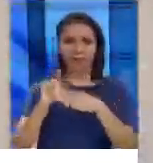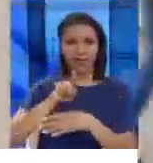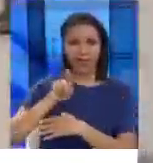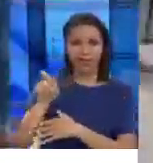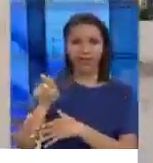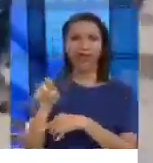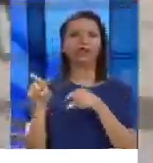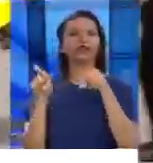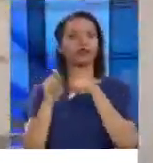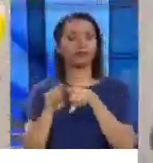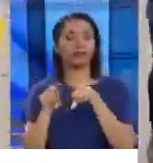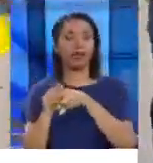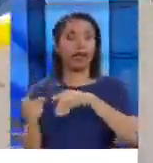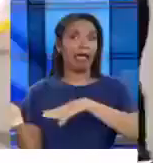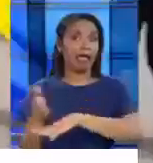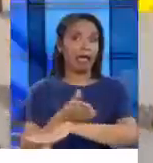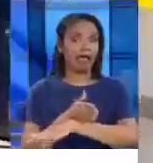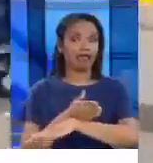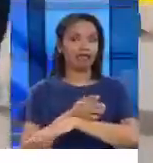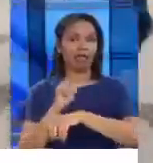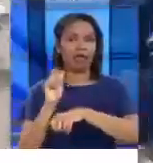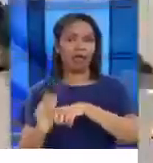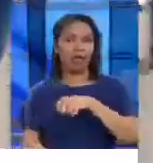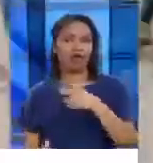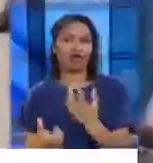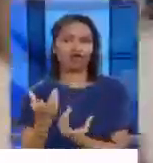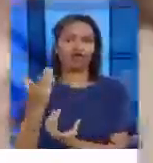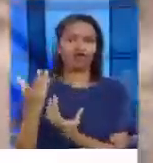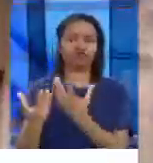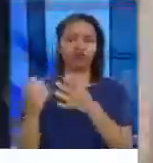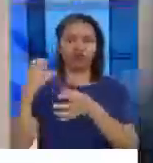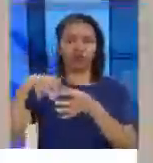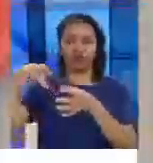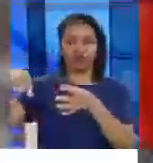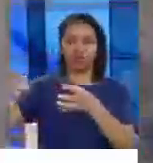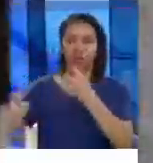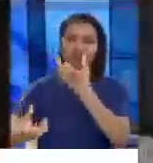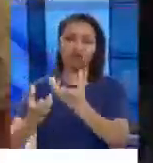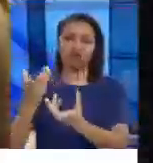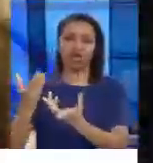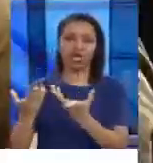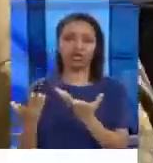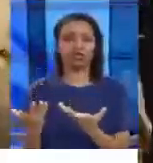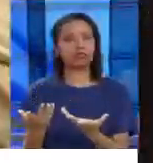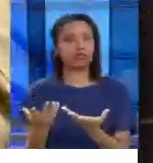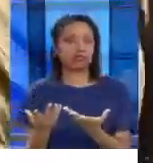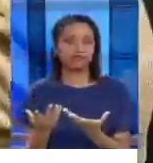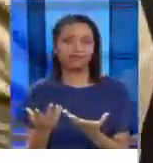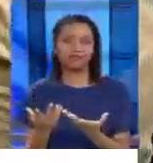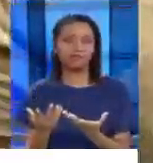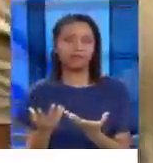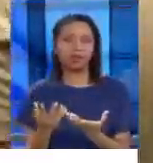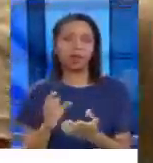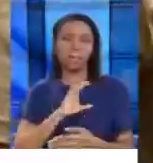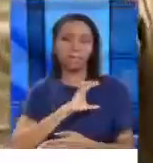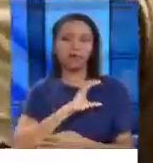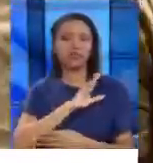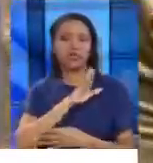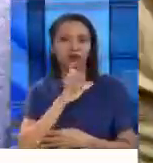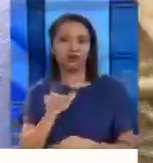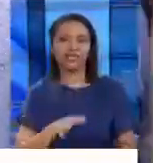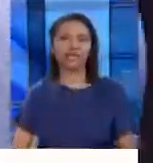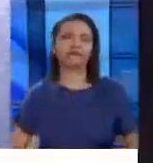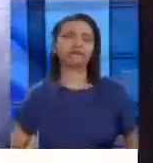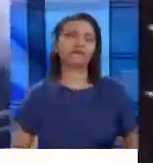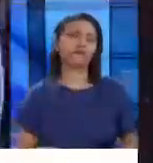residentes incendiaron parte de la basura que se encontraba almacenada en algunas esquinas para impedir el libre tránsito. La importancia